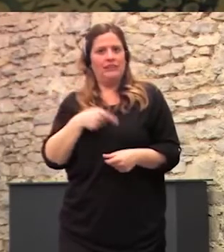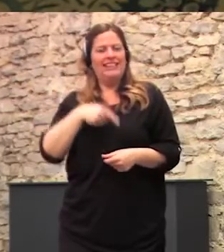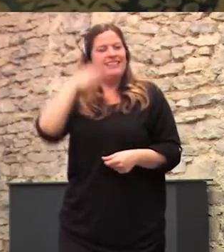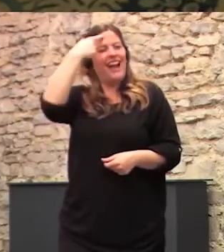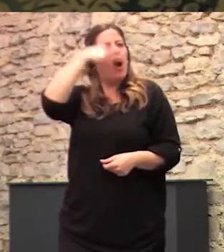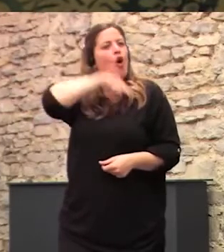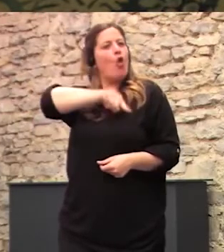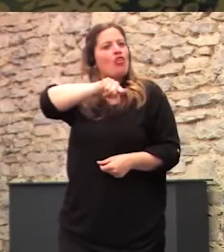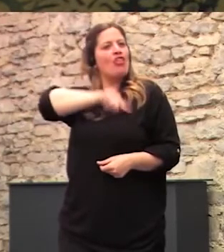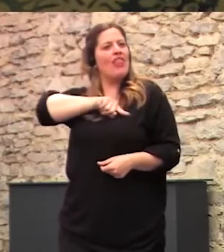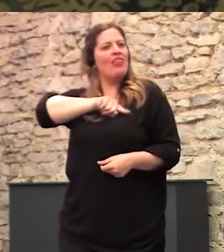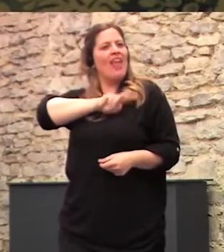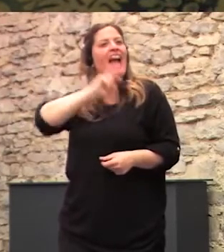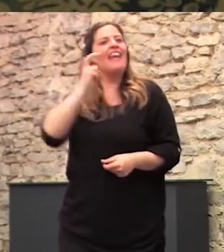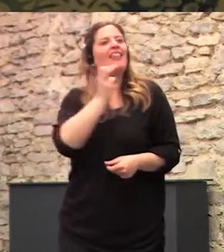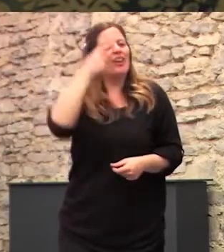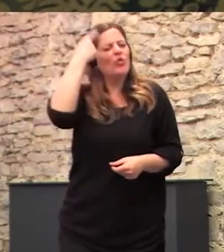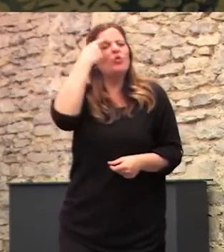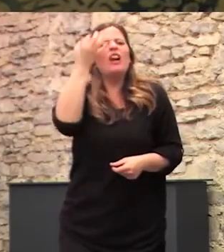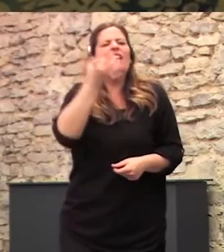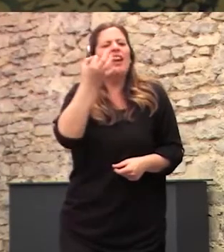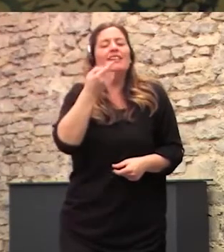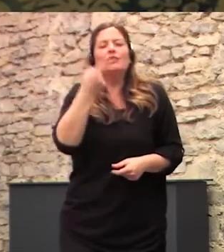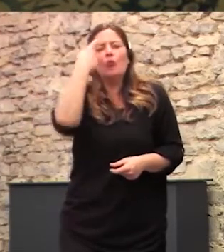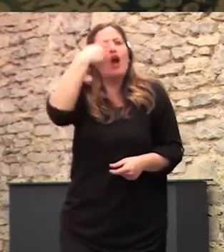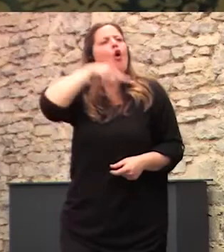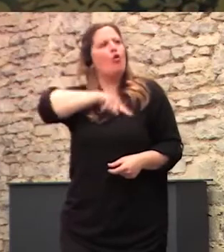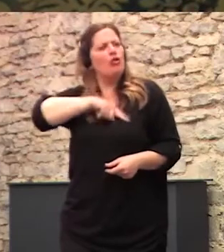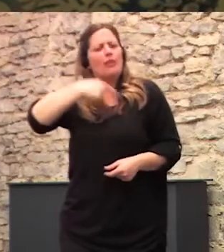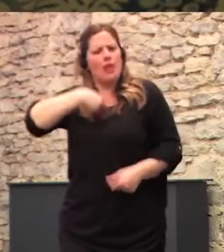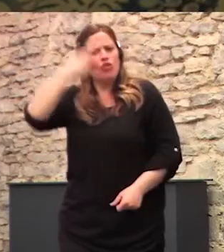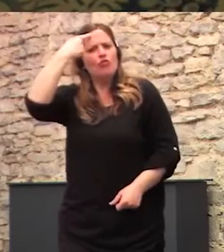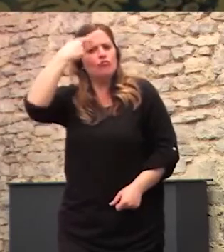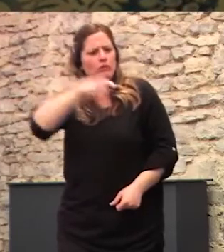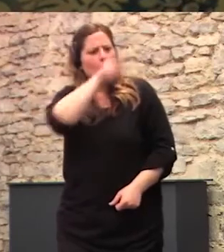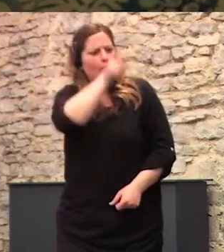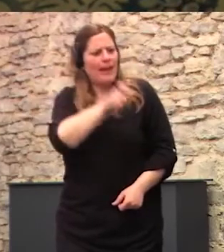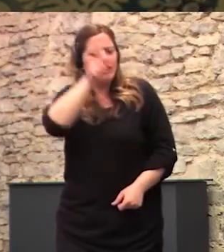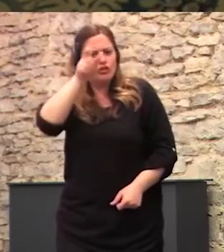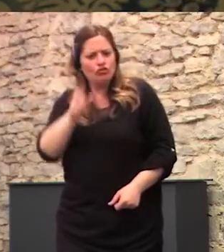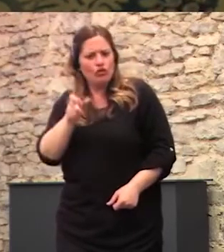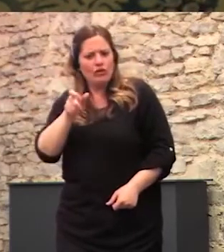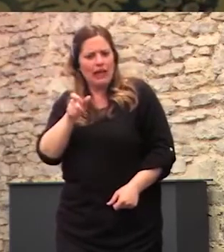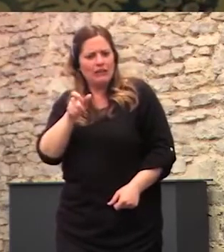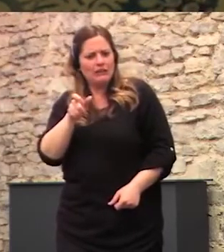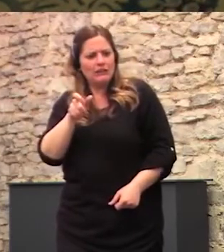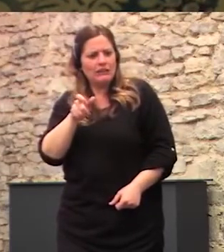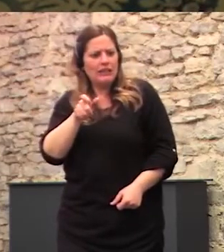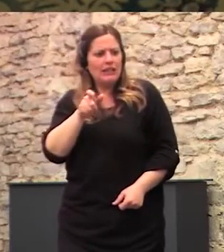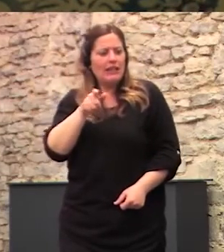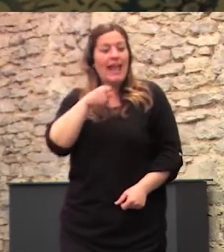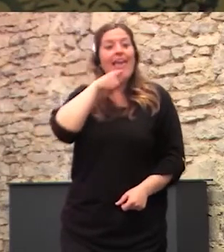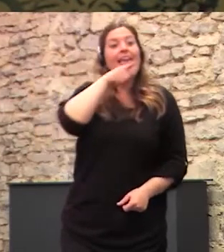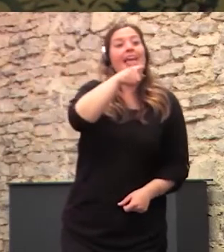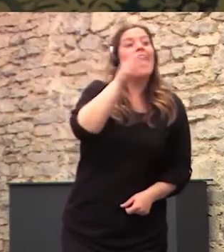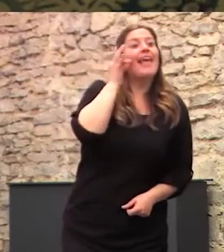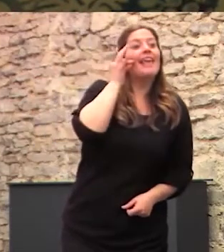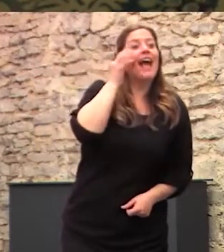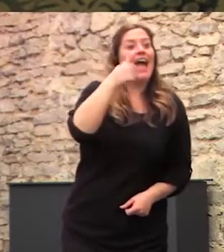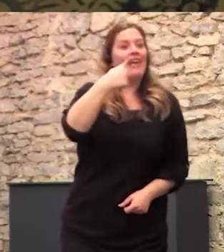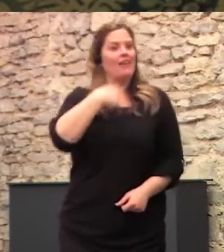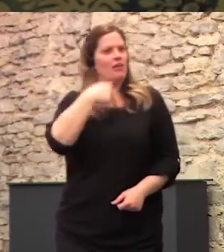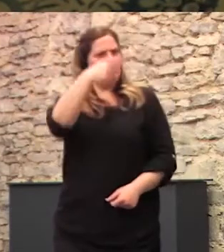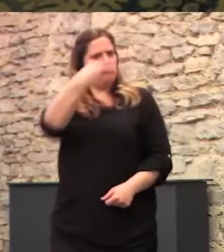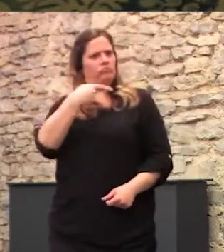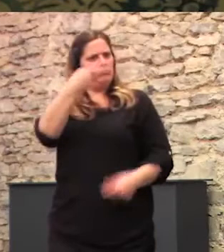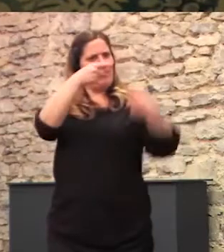Es conciencia de que hay diferencia entre las personas, entre ella y yo, no porque ella